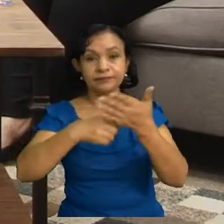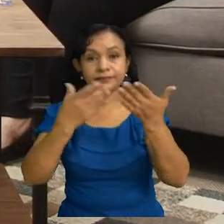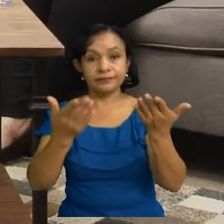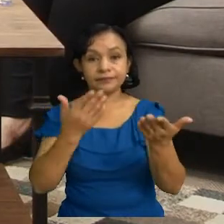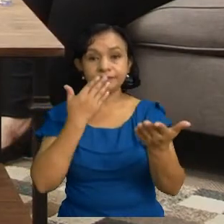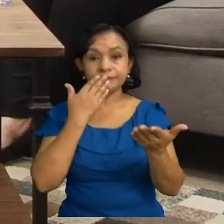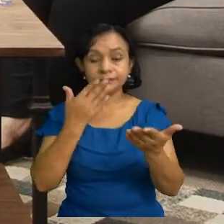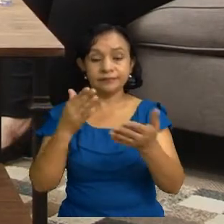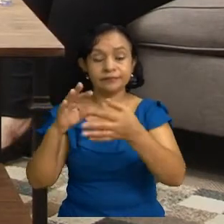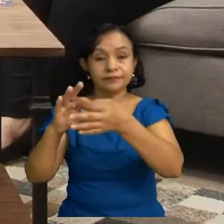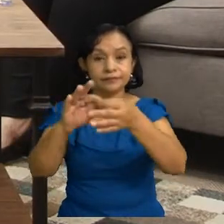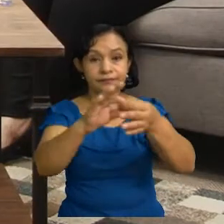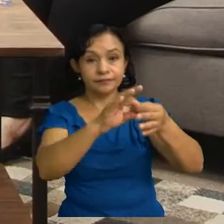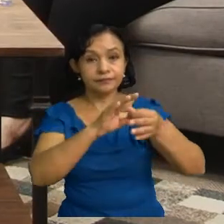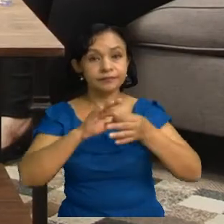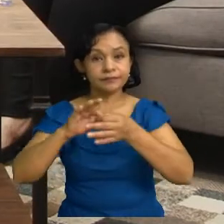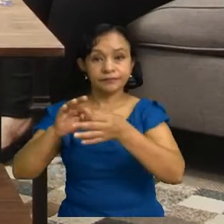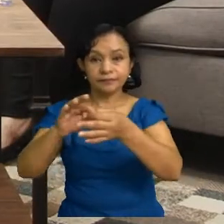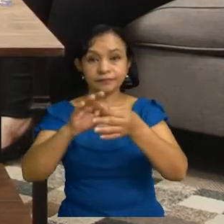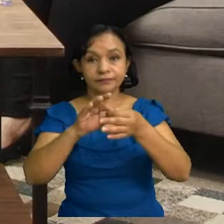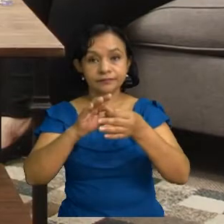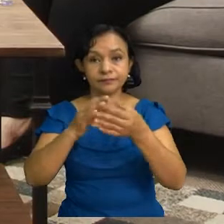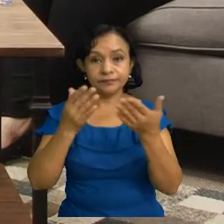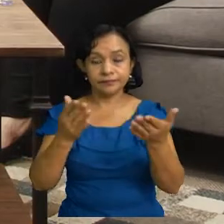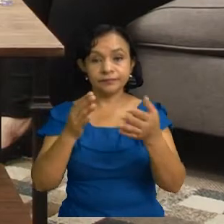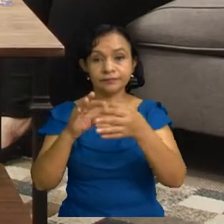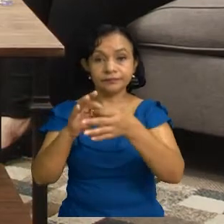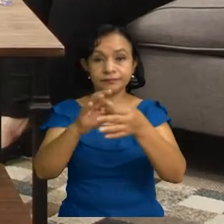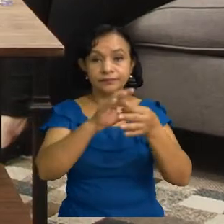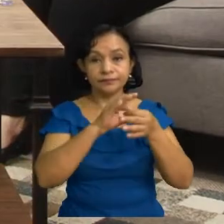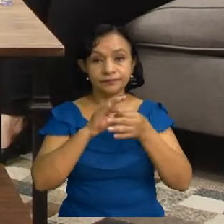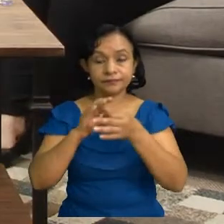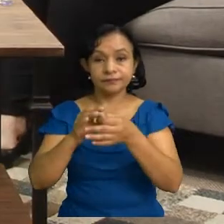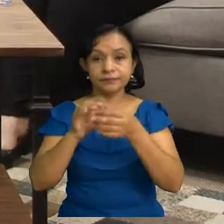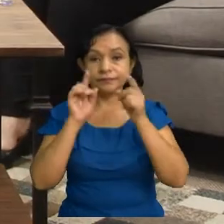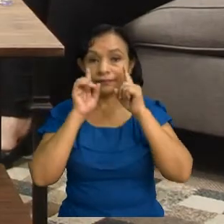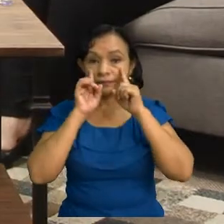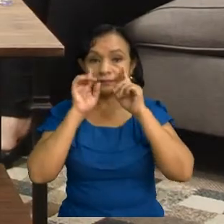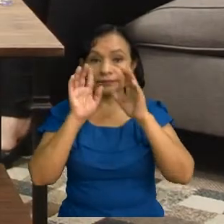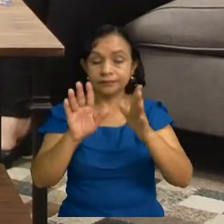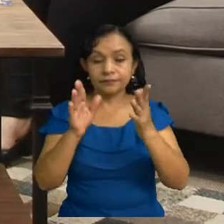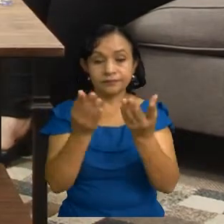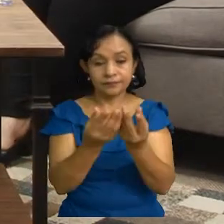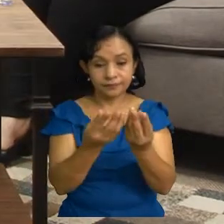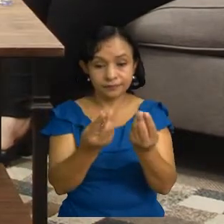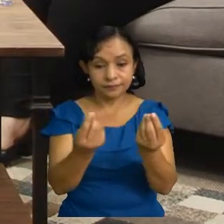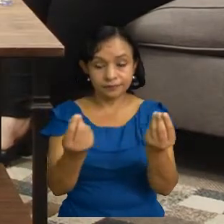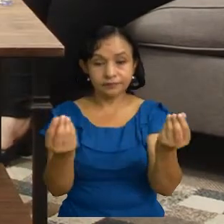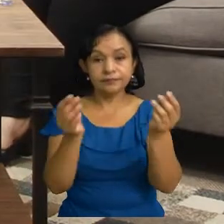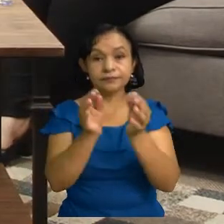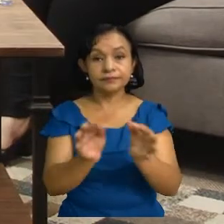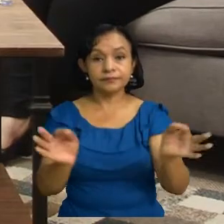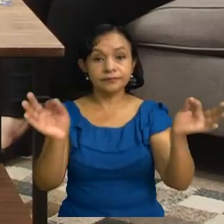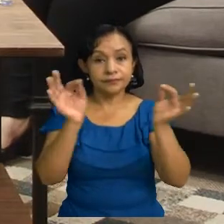bien común y el bien común de cv de recuerdo de nuestra madre tierra y sabes que lo más interesante de esto es que